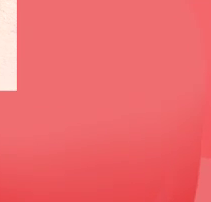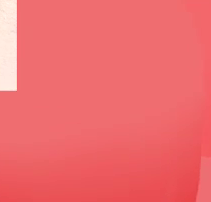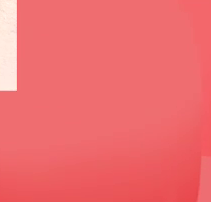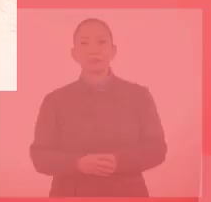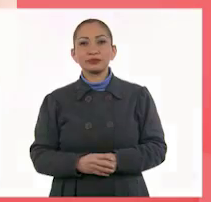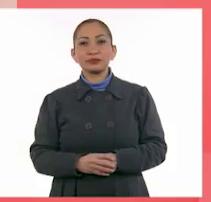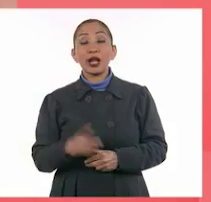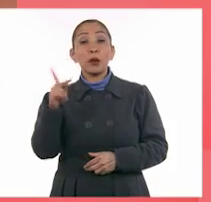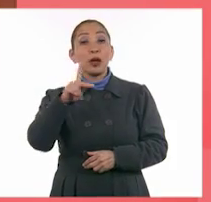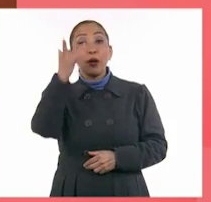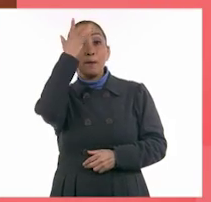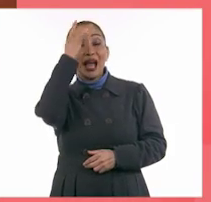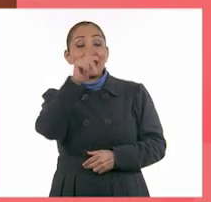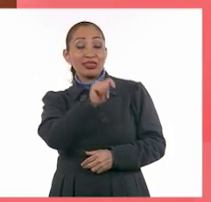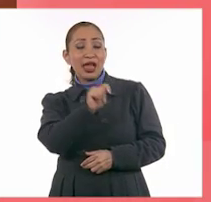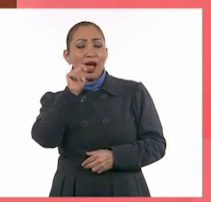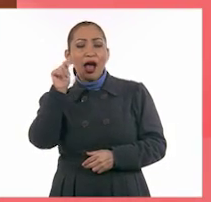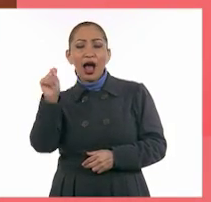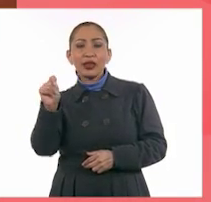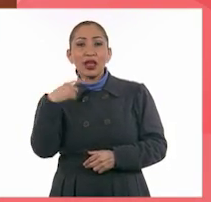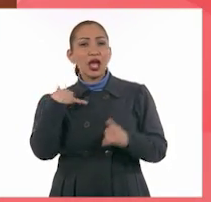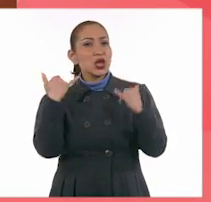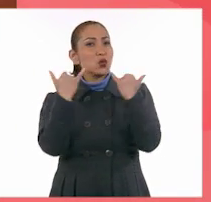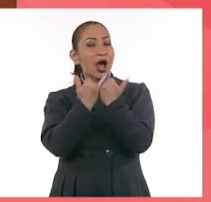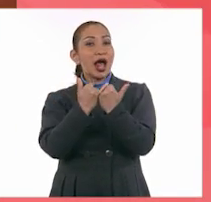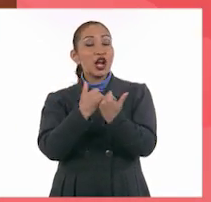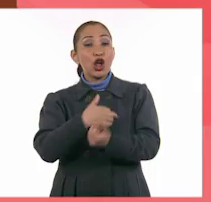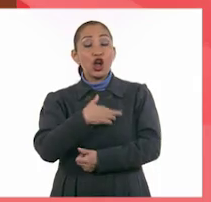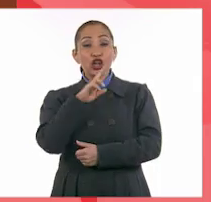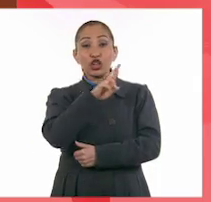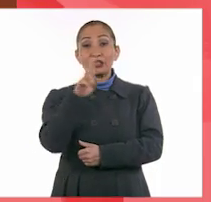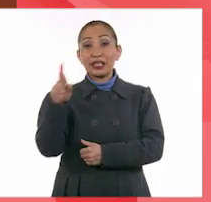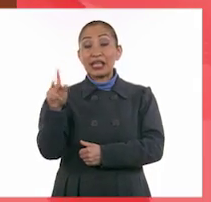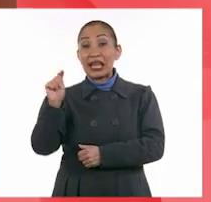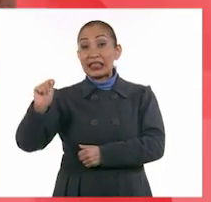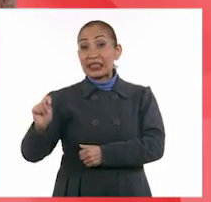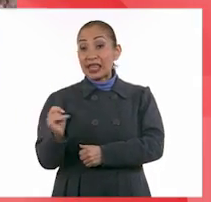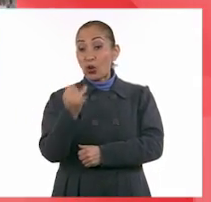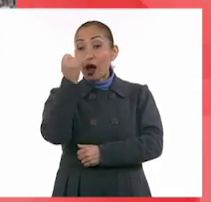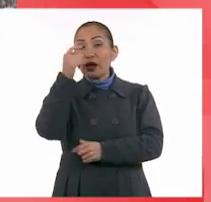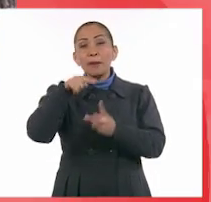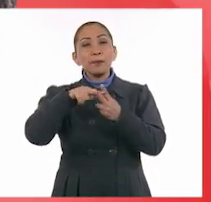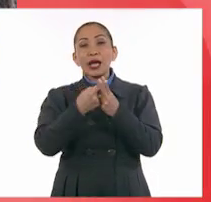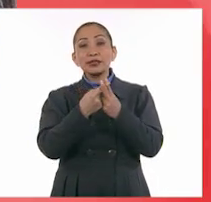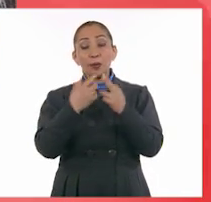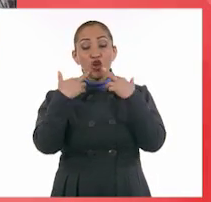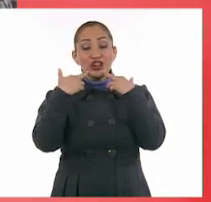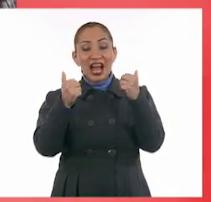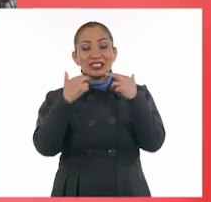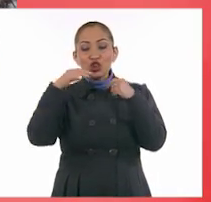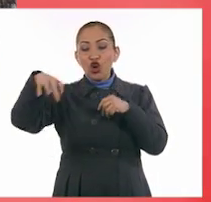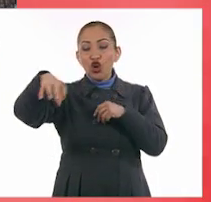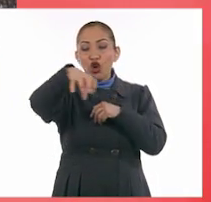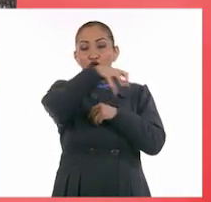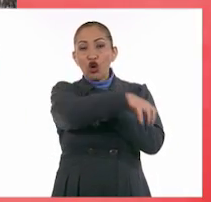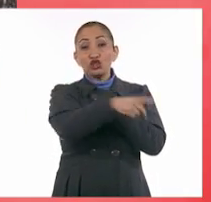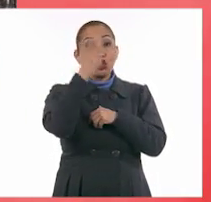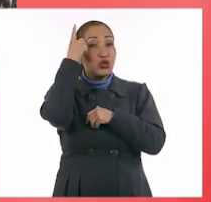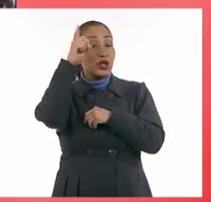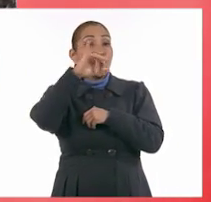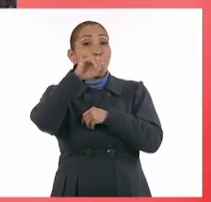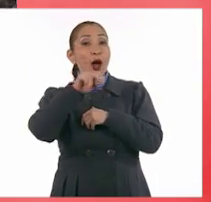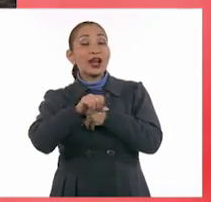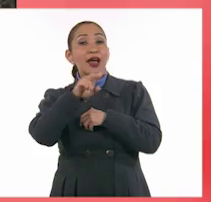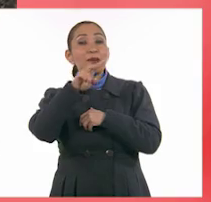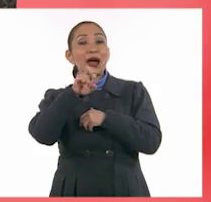El pueblo mágico de Tecate, al igual que Rosarito y Tijuana, surge por las rancherías. Su propietario fue